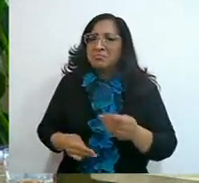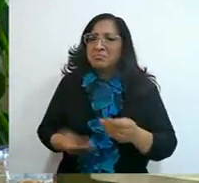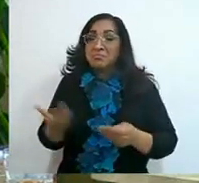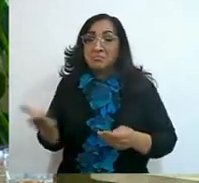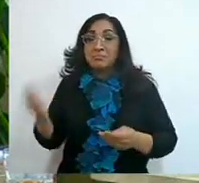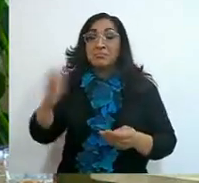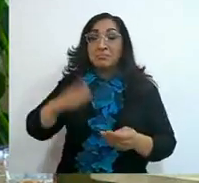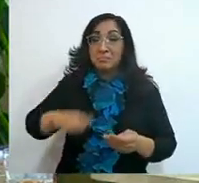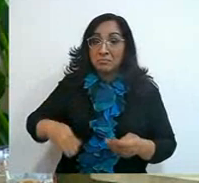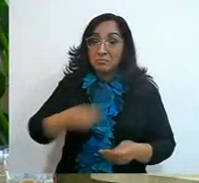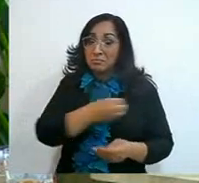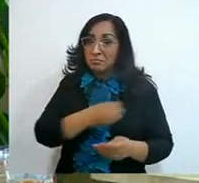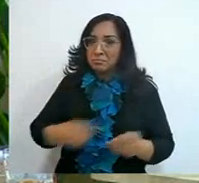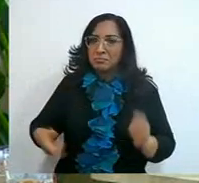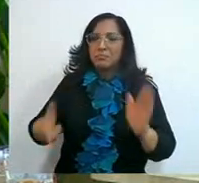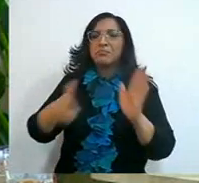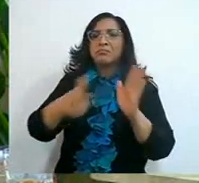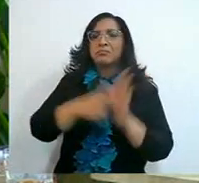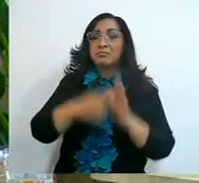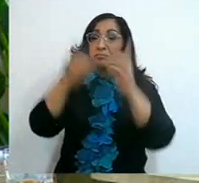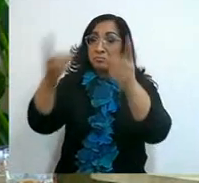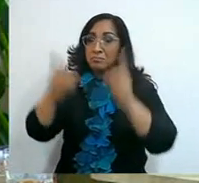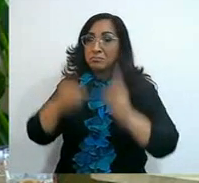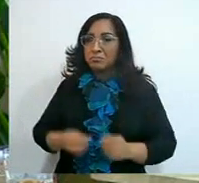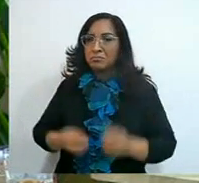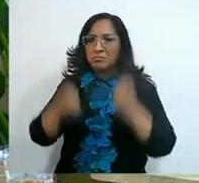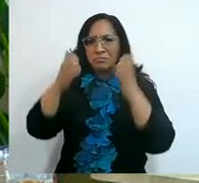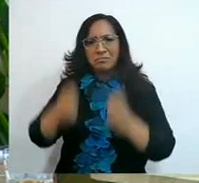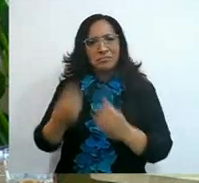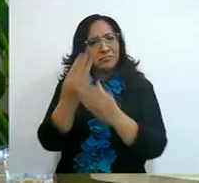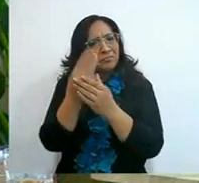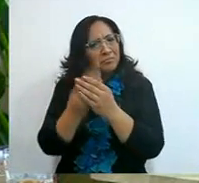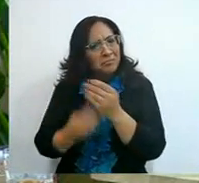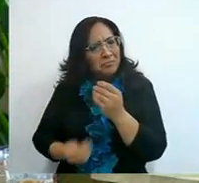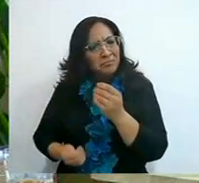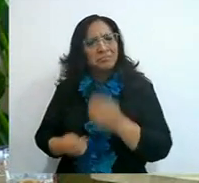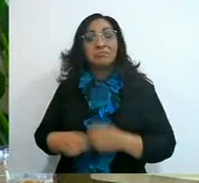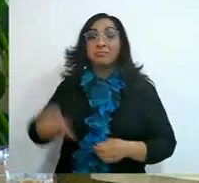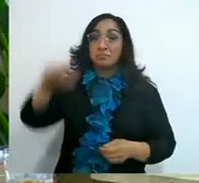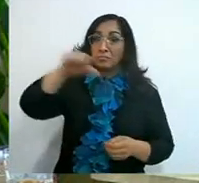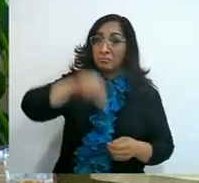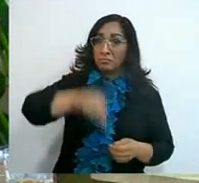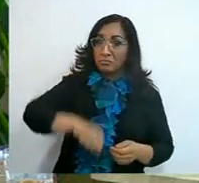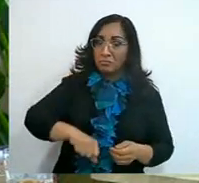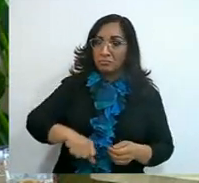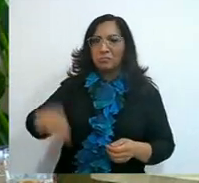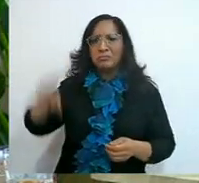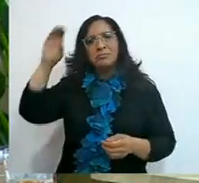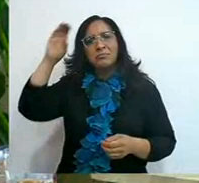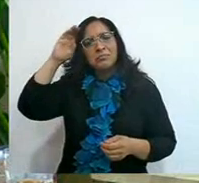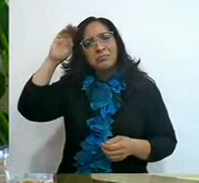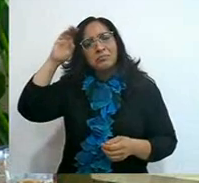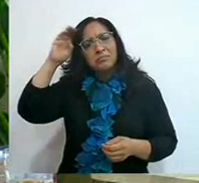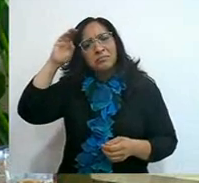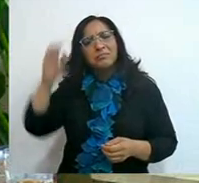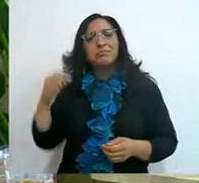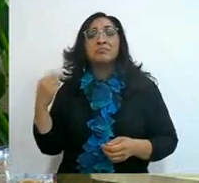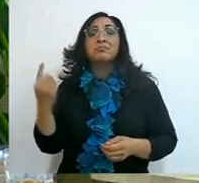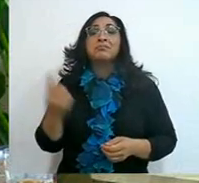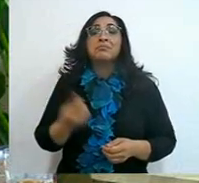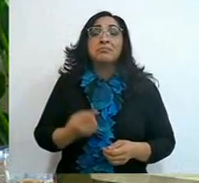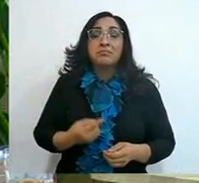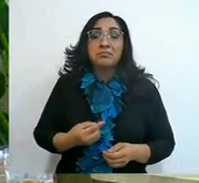noes están entrelazados. Así que hoy vamos a conocer lo que